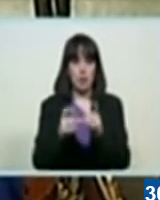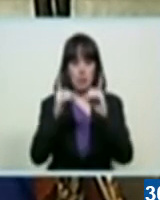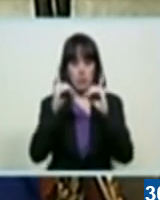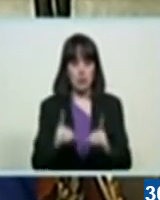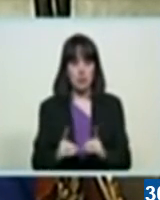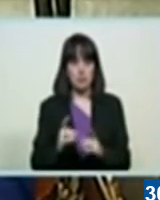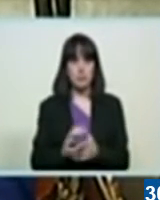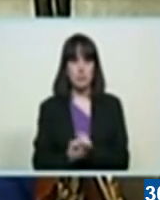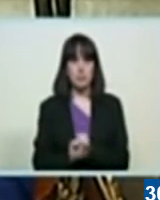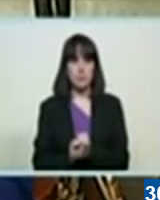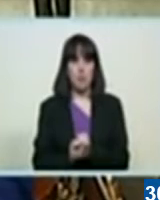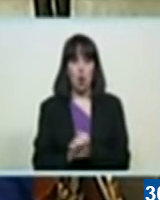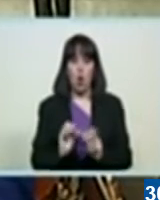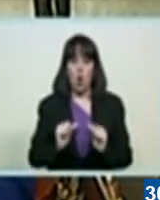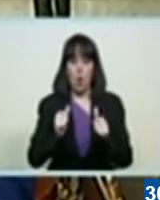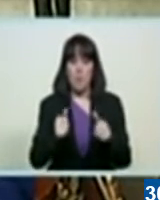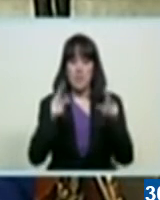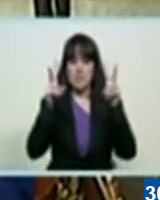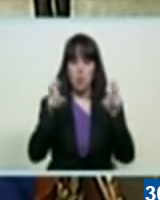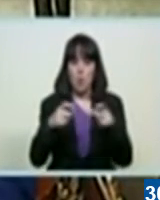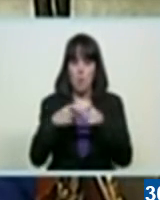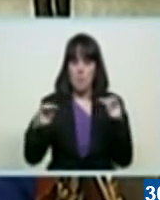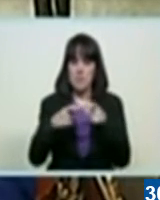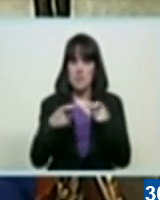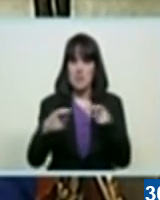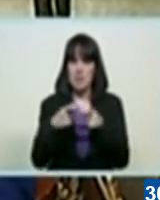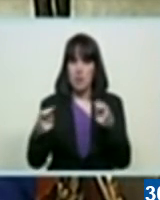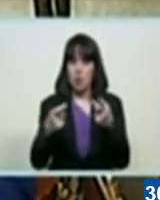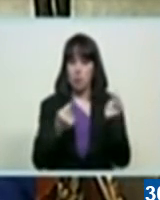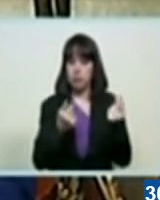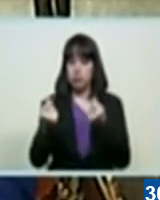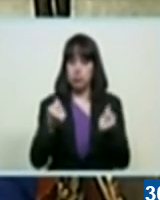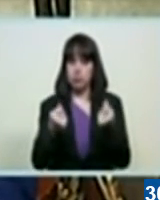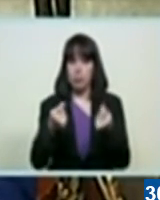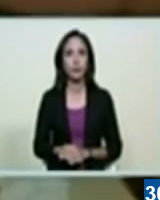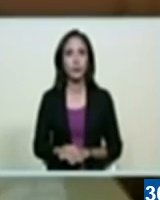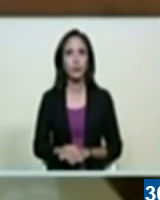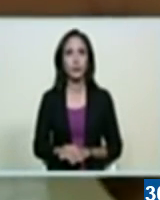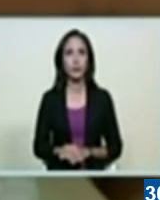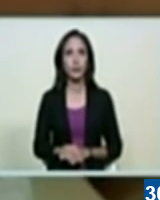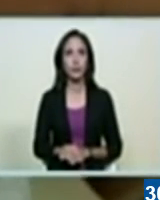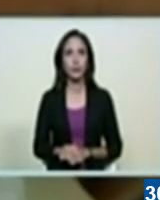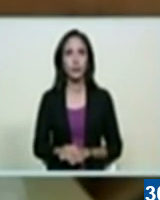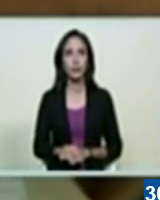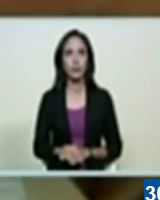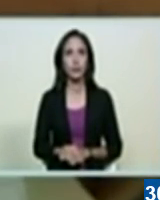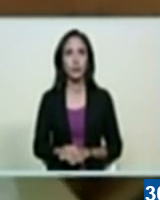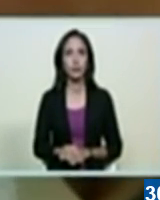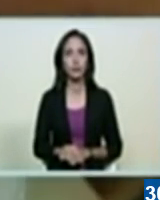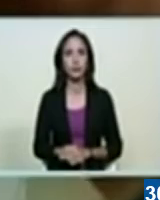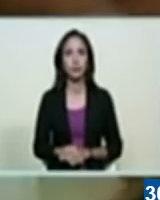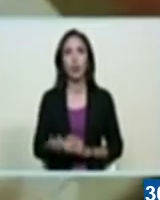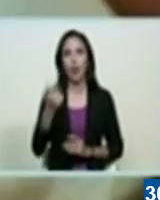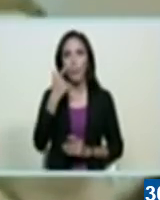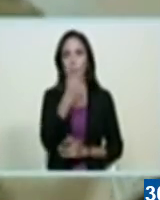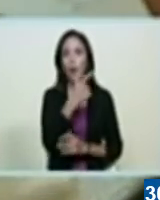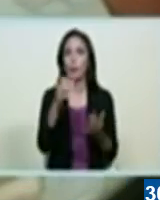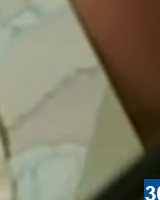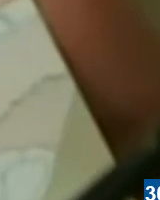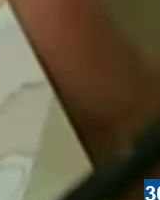monetaria como parte de los paquetes de medidas económicas que incluyen también la congelación de precios de 25 productos de la cesta alimentaria